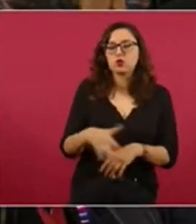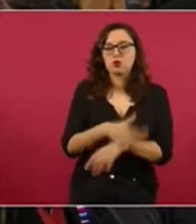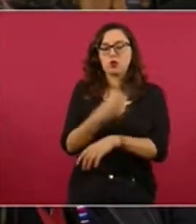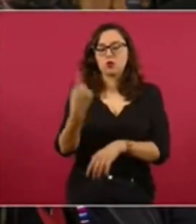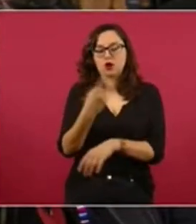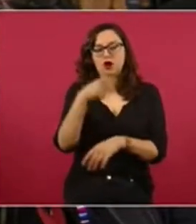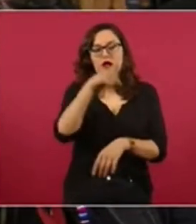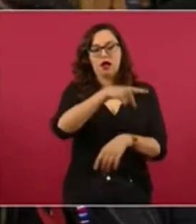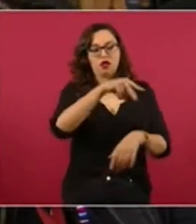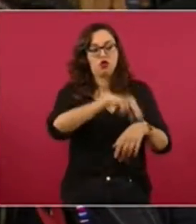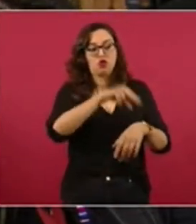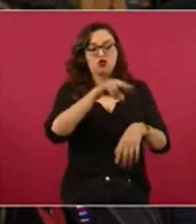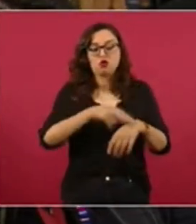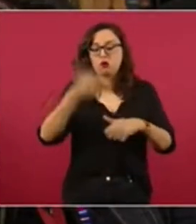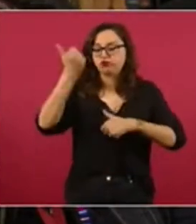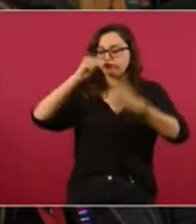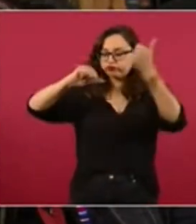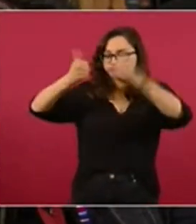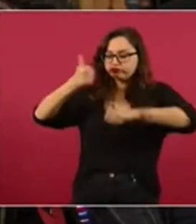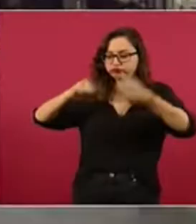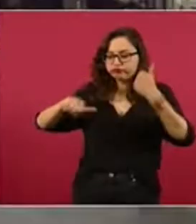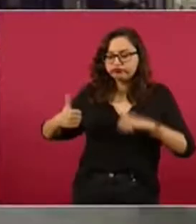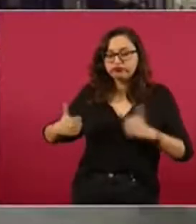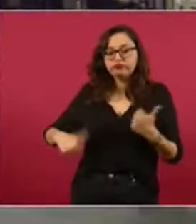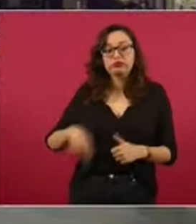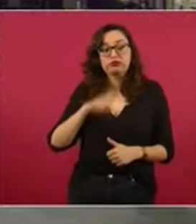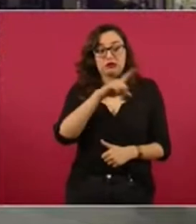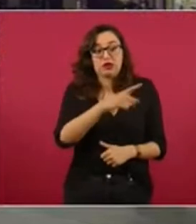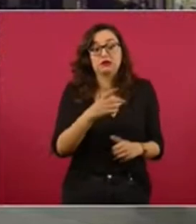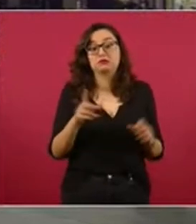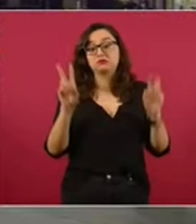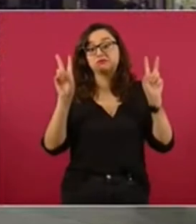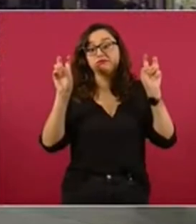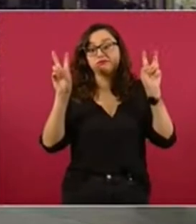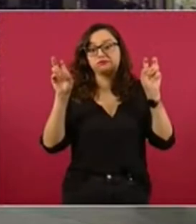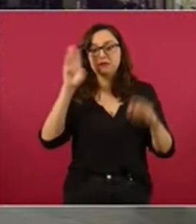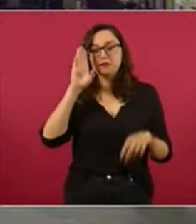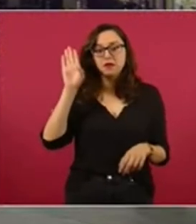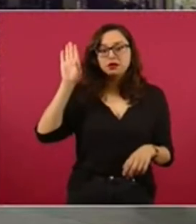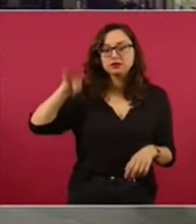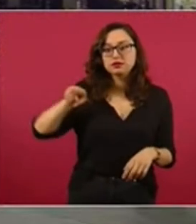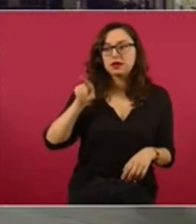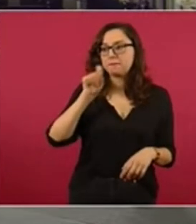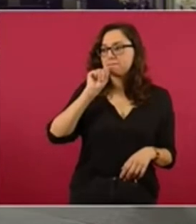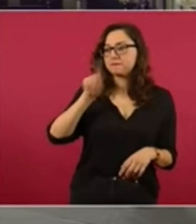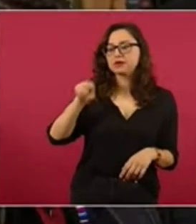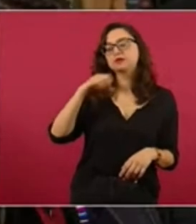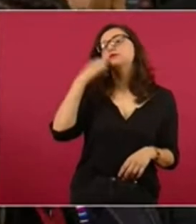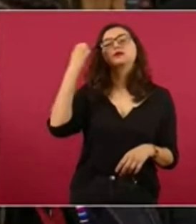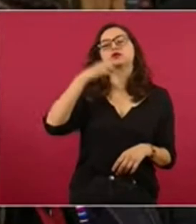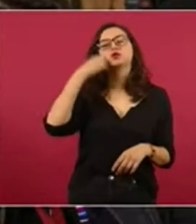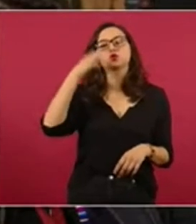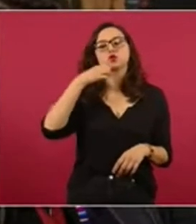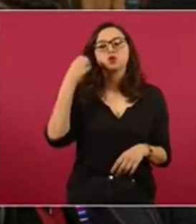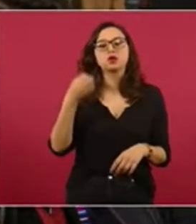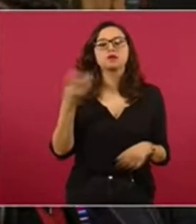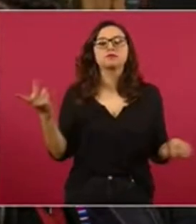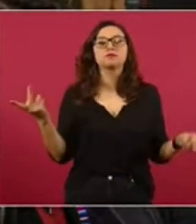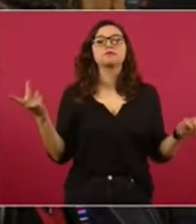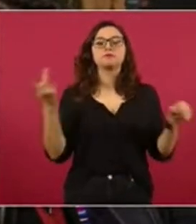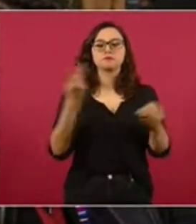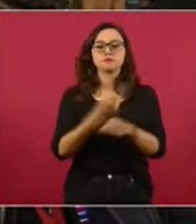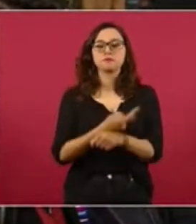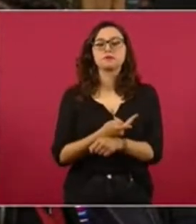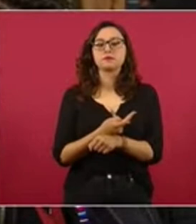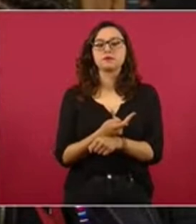las cuales estamos mencionando, y que gracias a la captura certera y de la certera participación